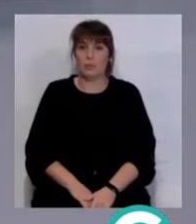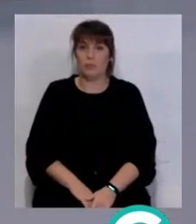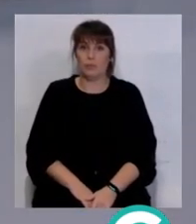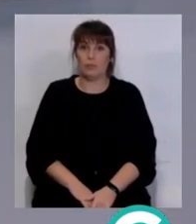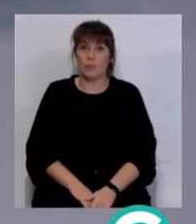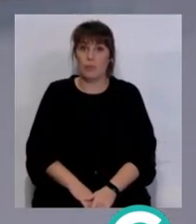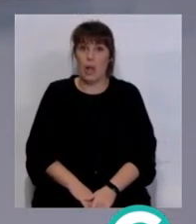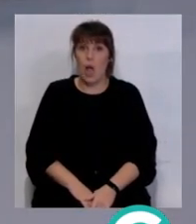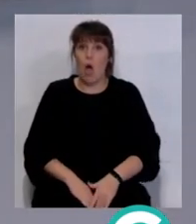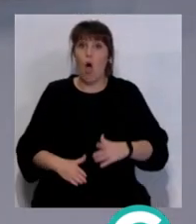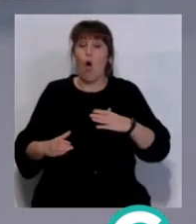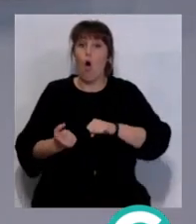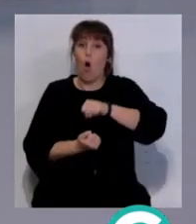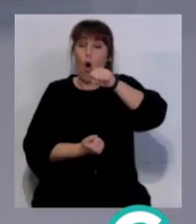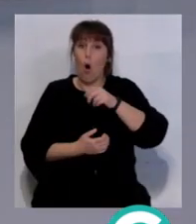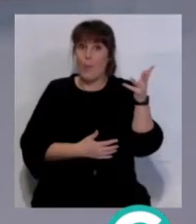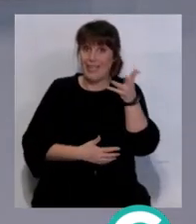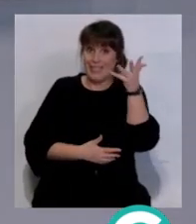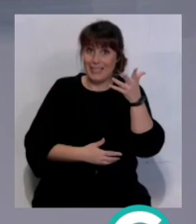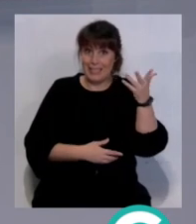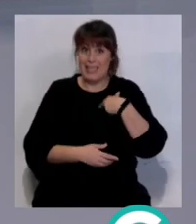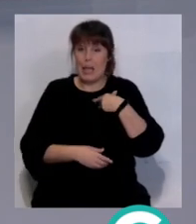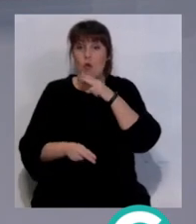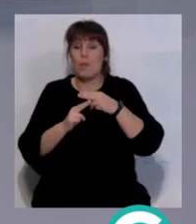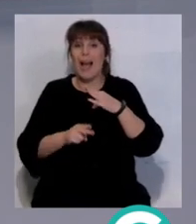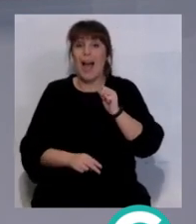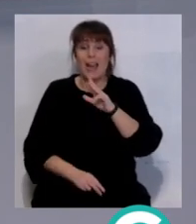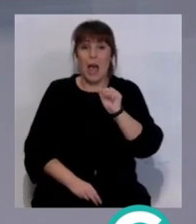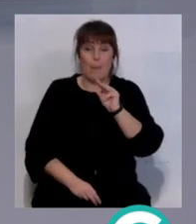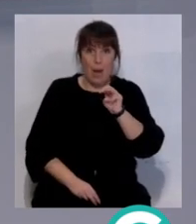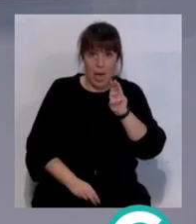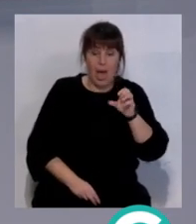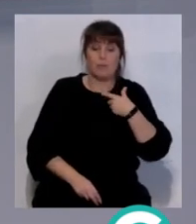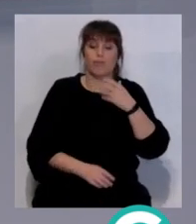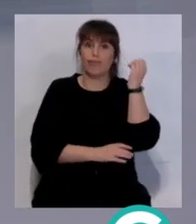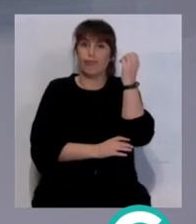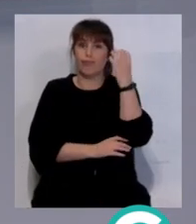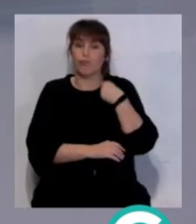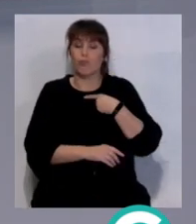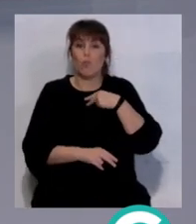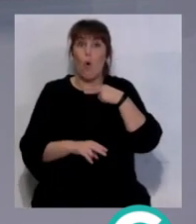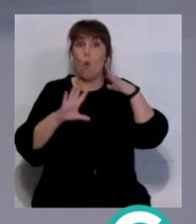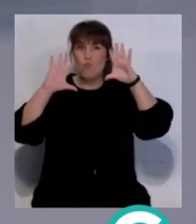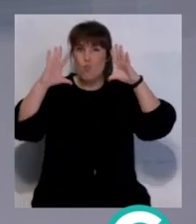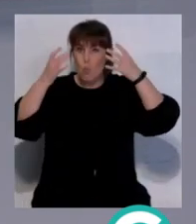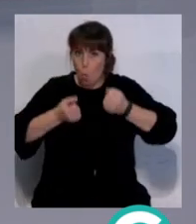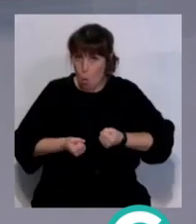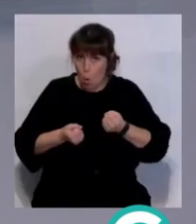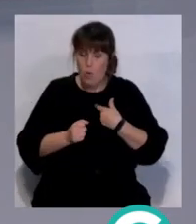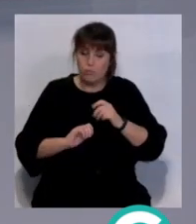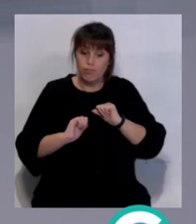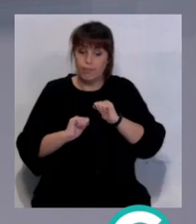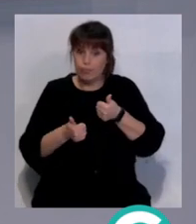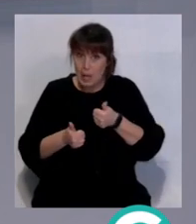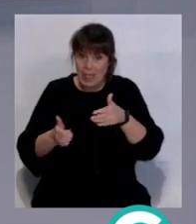Y el comparsista David Márquez Mateos, Carapapa, cerró el carnaval con su pregón del Momo, un acto con el que se da comienzo a